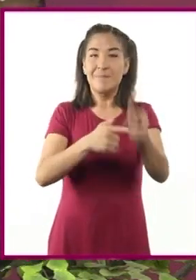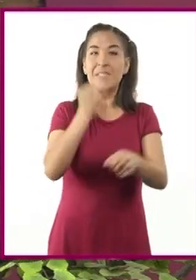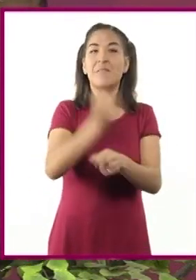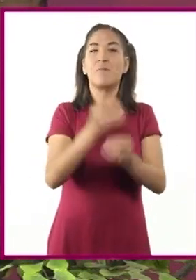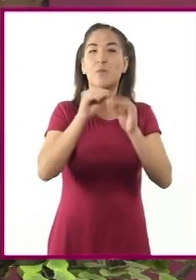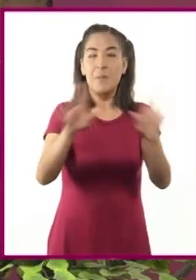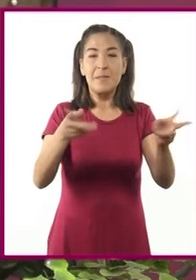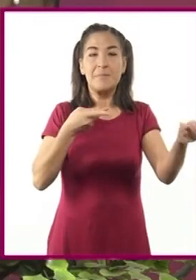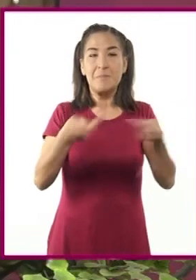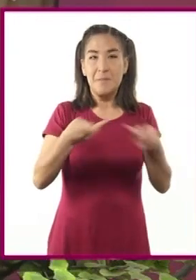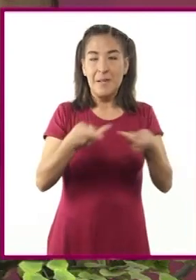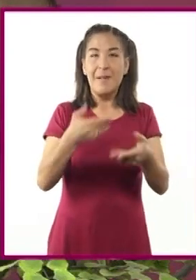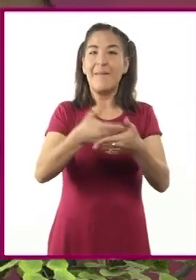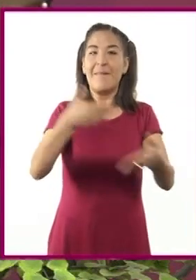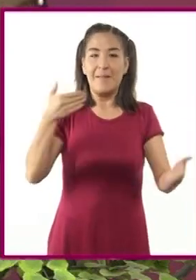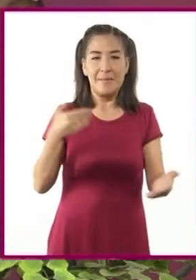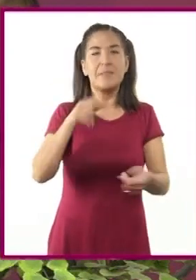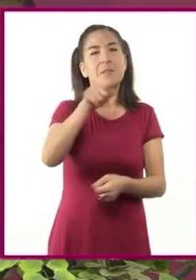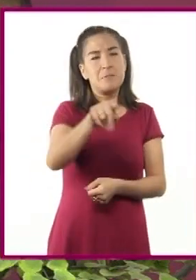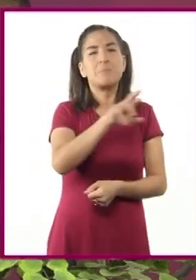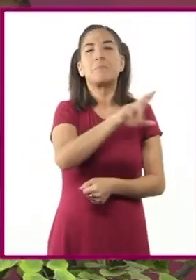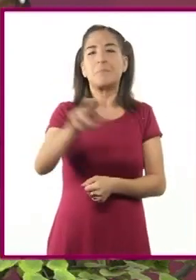y preparados estemos,